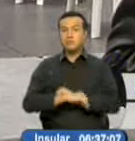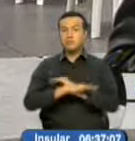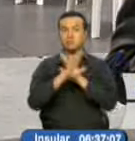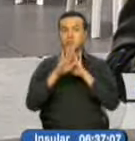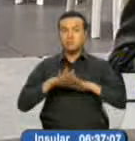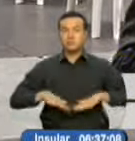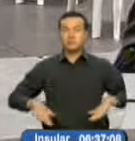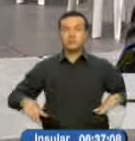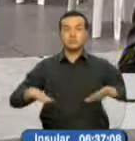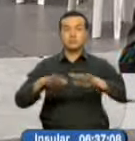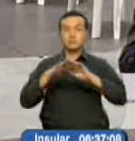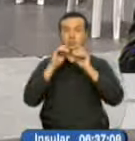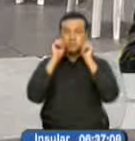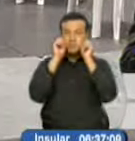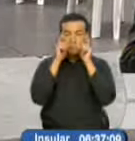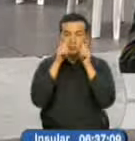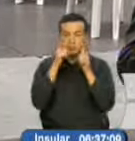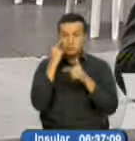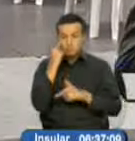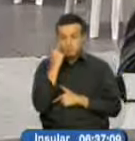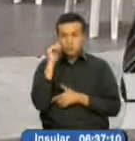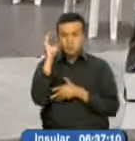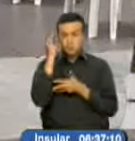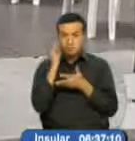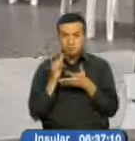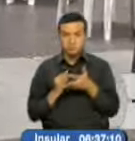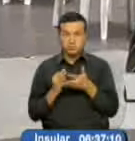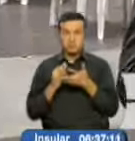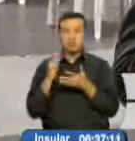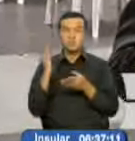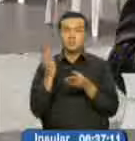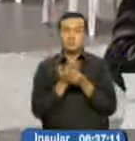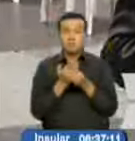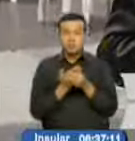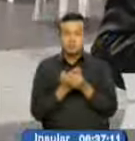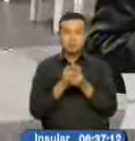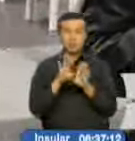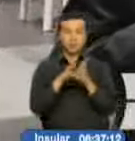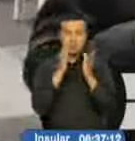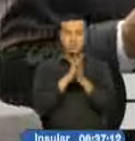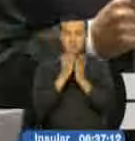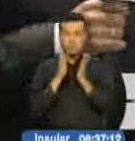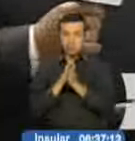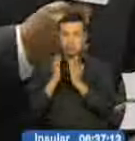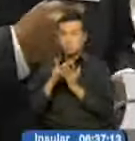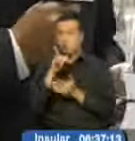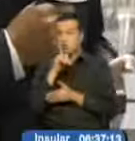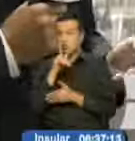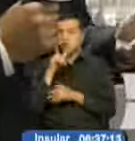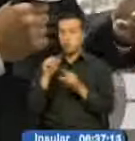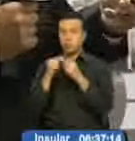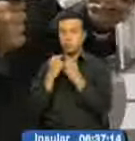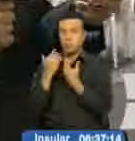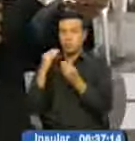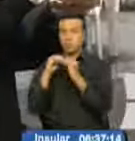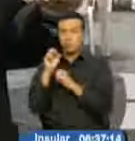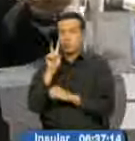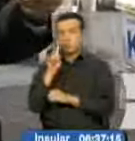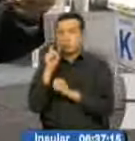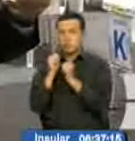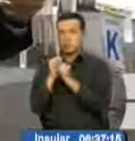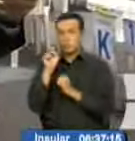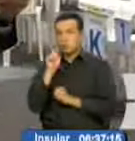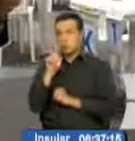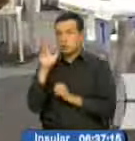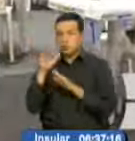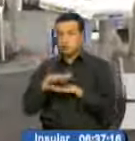pública de verificación o de reconteo de las actas y de los votos impugnados por la Alianza Creo Suma y por el